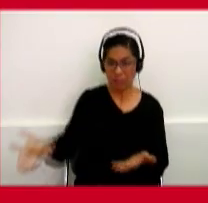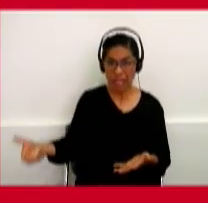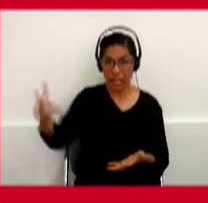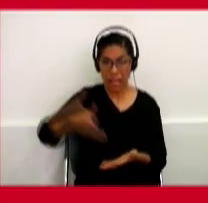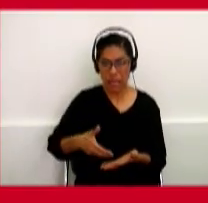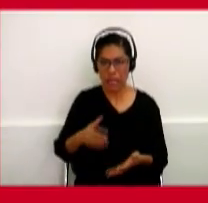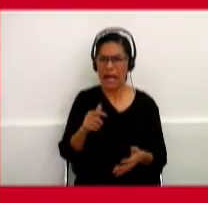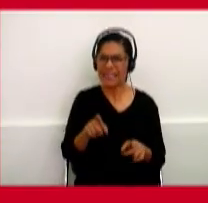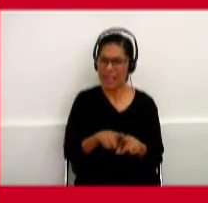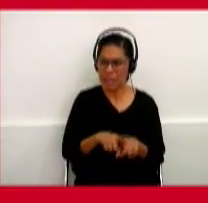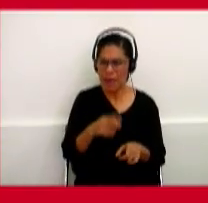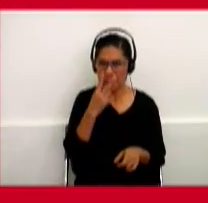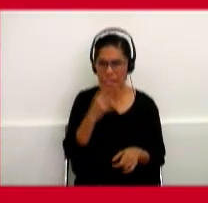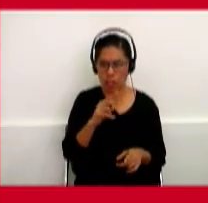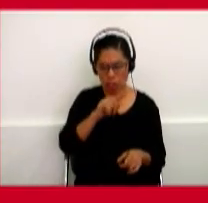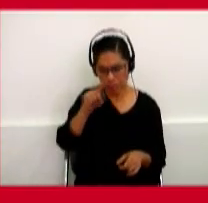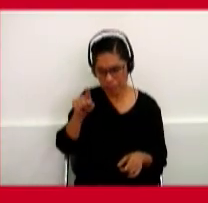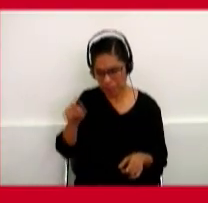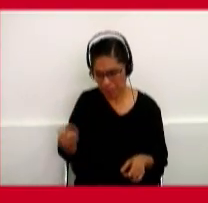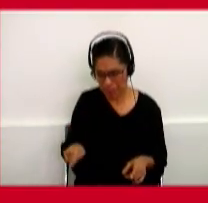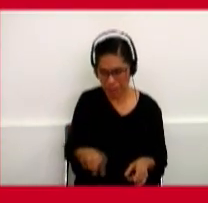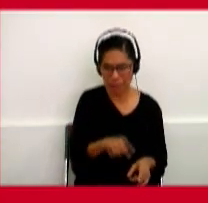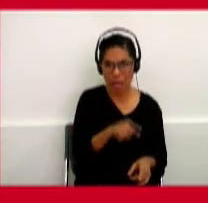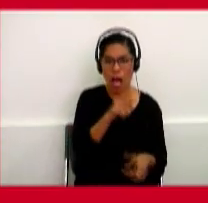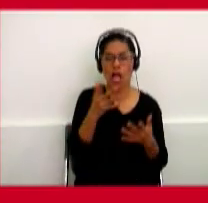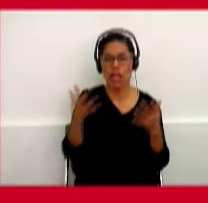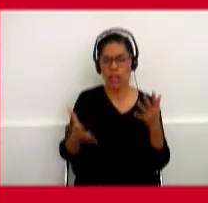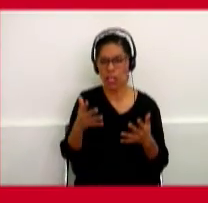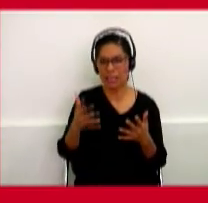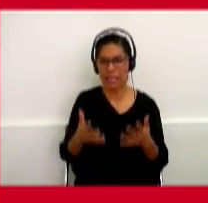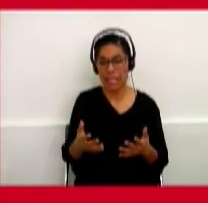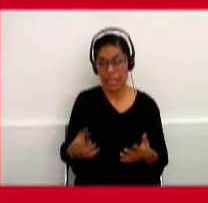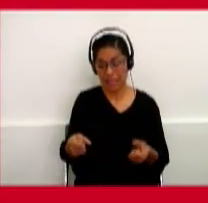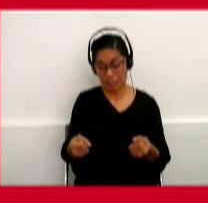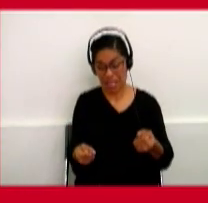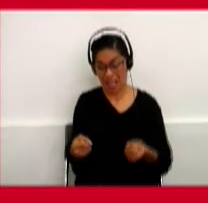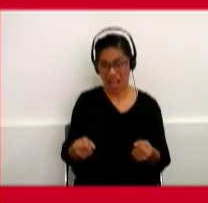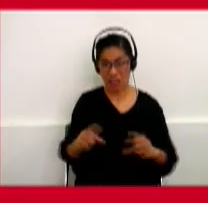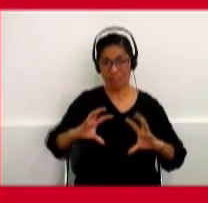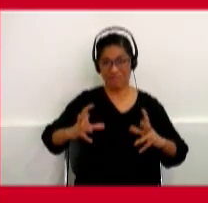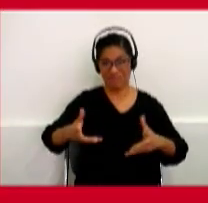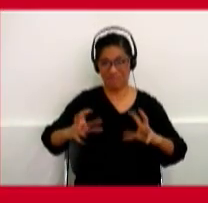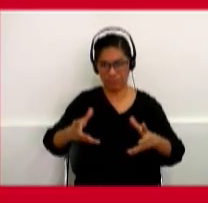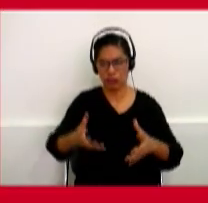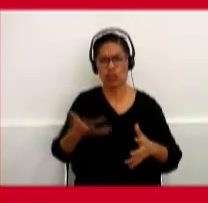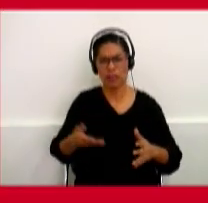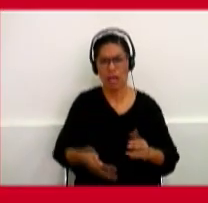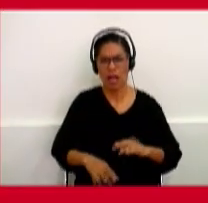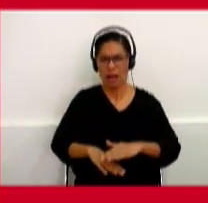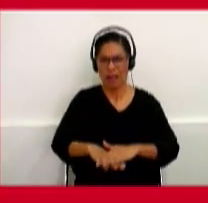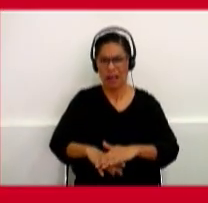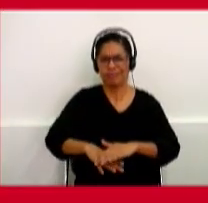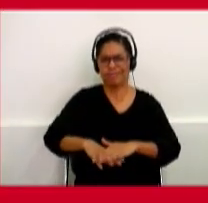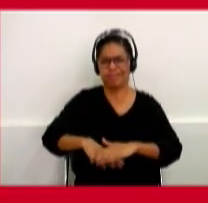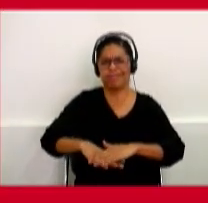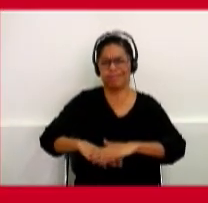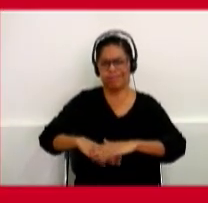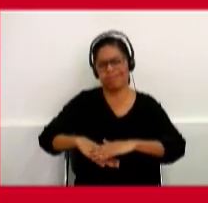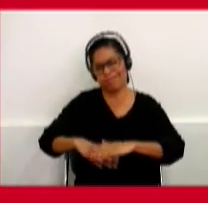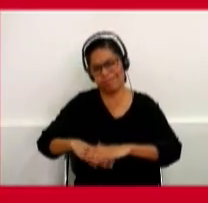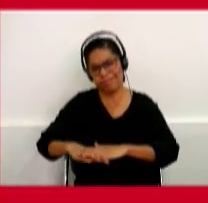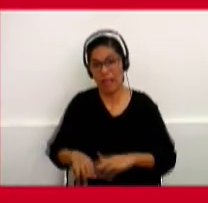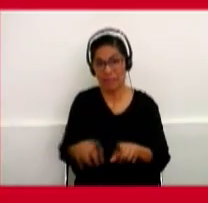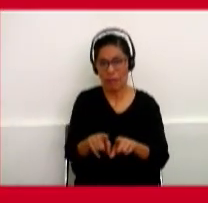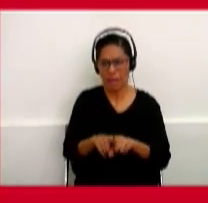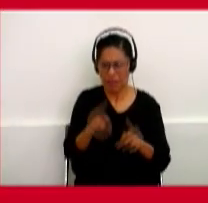las operaciones realmente se crean los mayores impactos en la salud de los camiones, y también hemos podido proporcionar estas